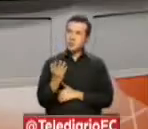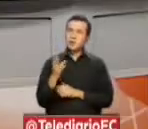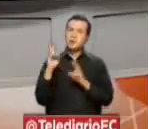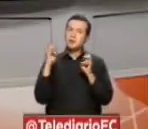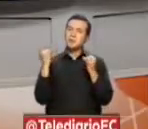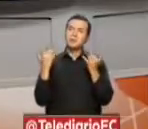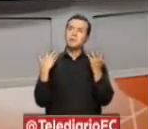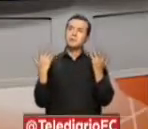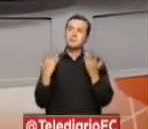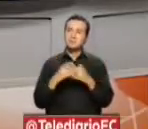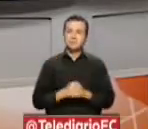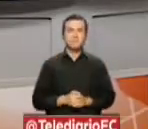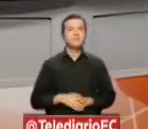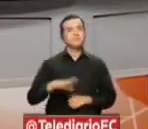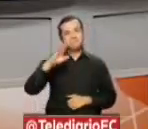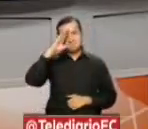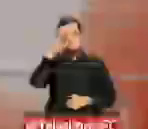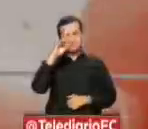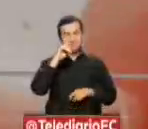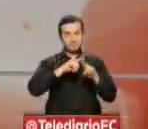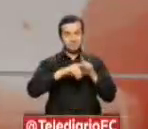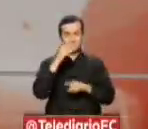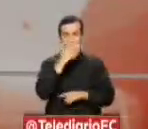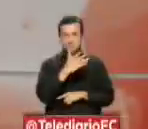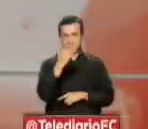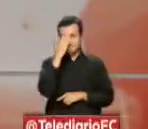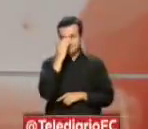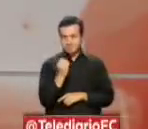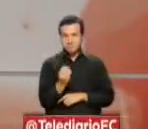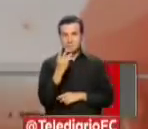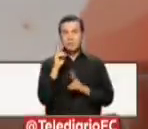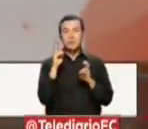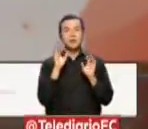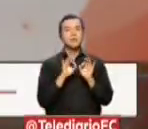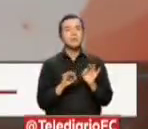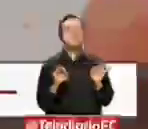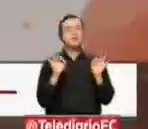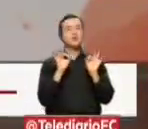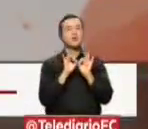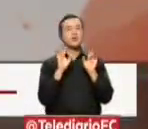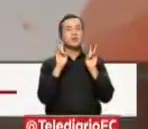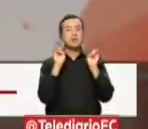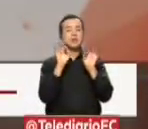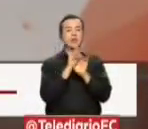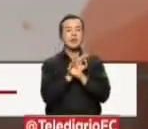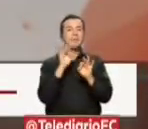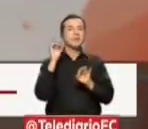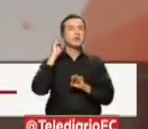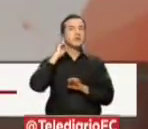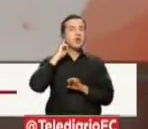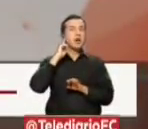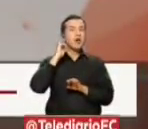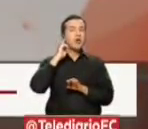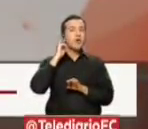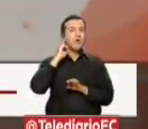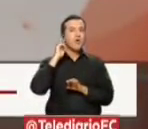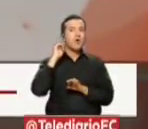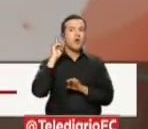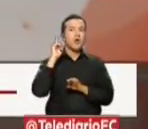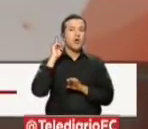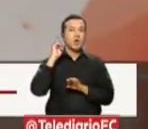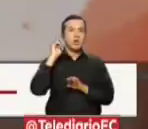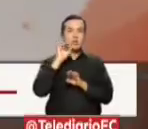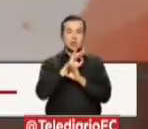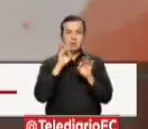tema tratamos hoy? Hola, Sofía. Hola, amigos. Buenos días. Hoy vamos a tratar algo súper importante como es la limpieza de orejas y oídos en los